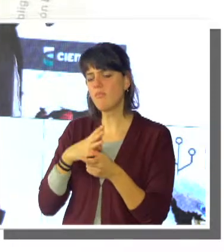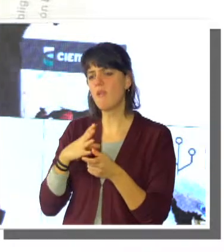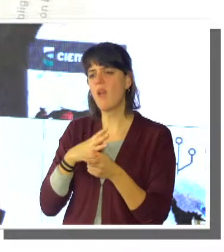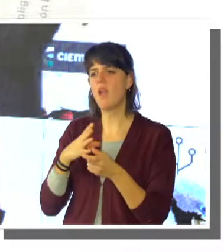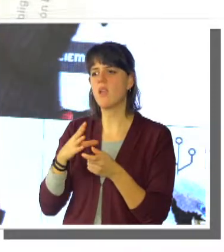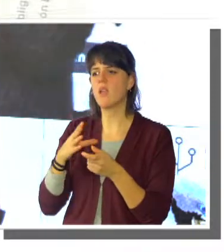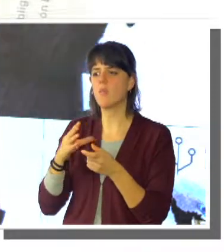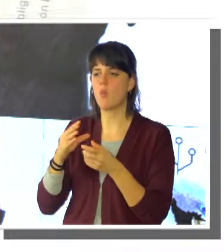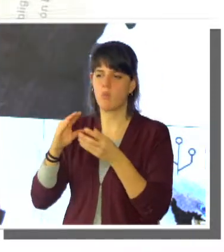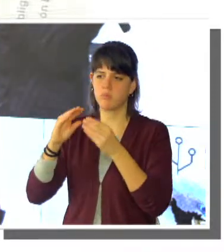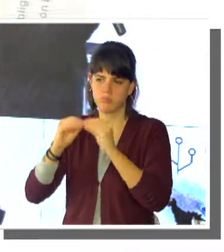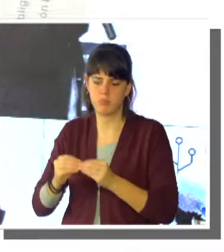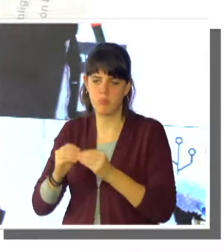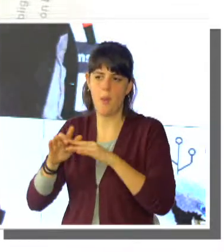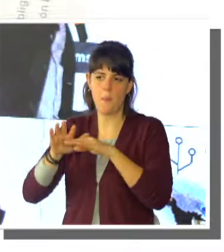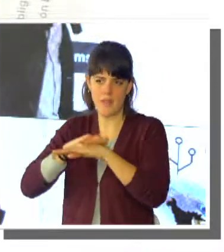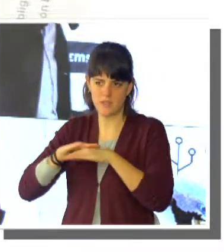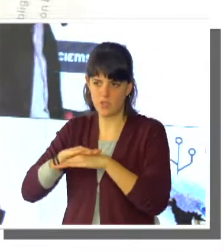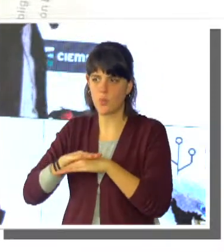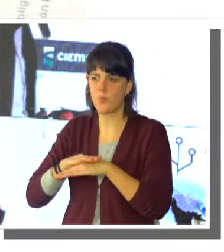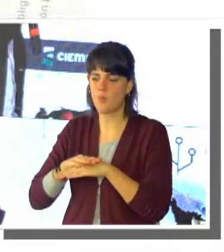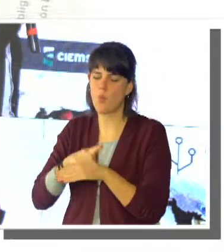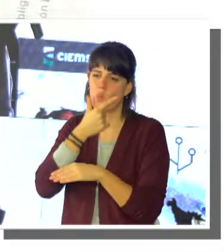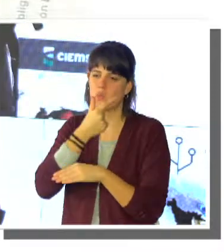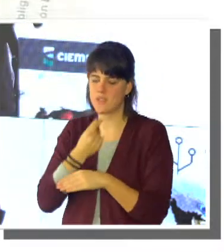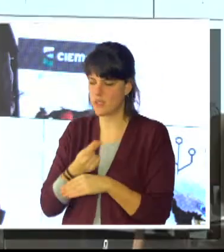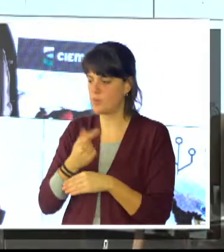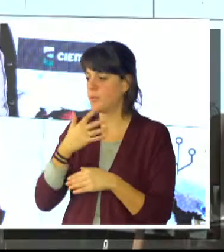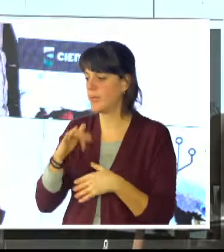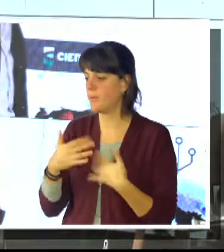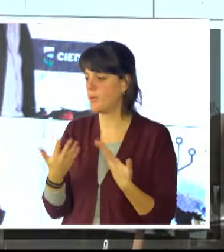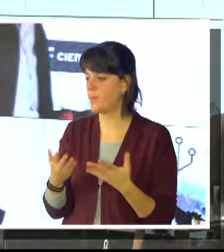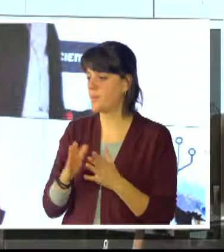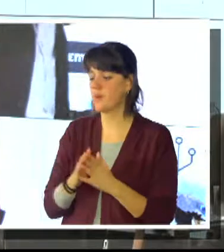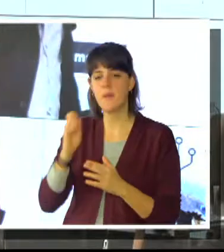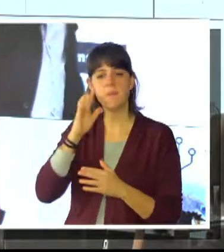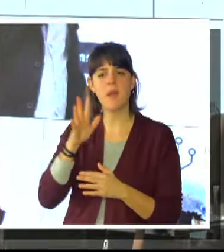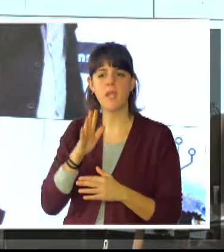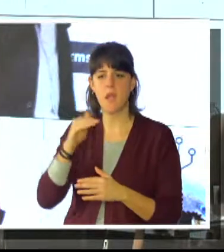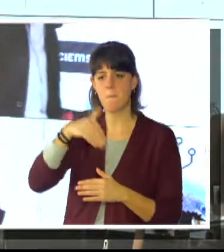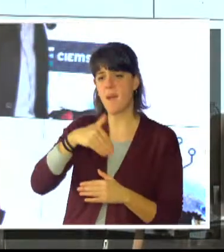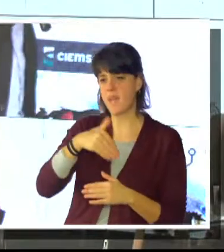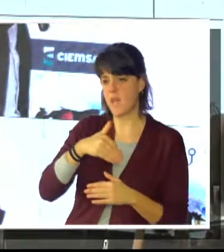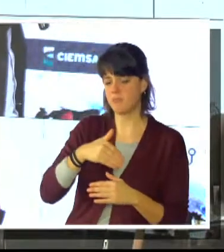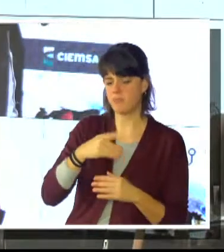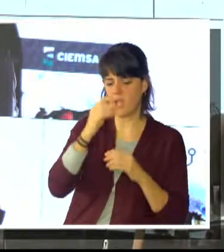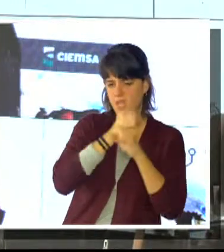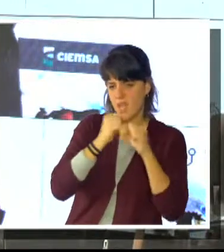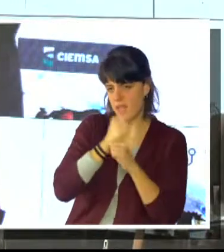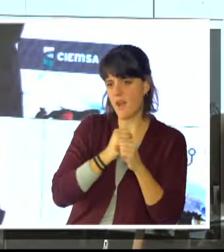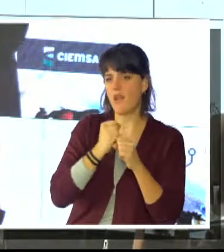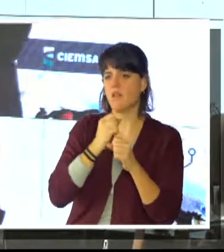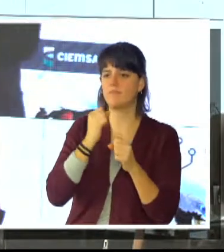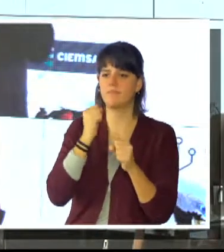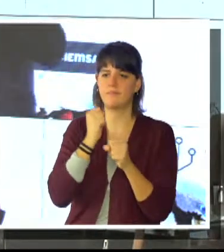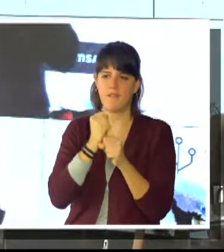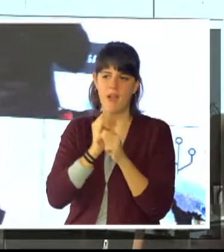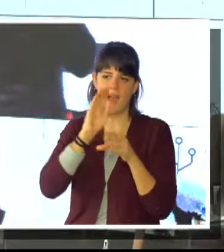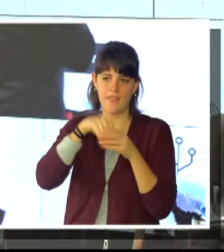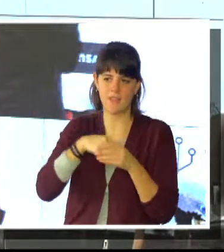a realizar. Son enviados por las empresas y estos son enviados en forma de recorridos y puntos de control con sus